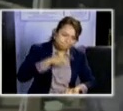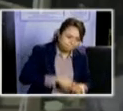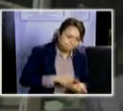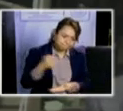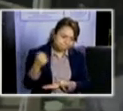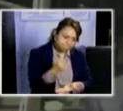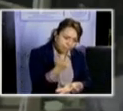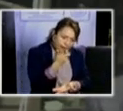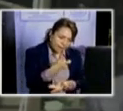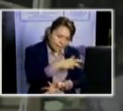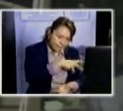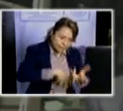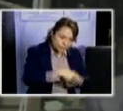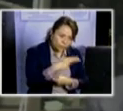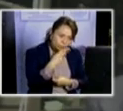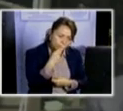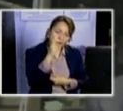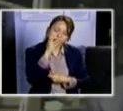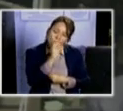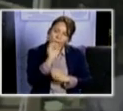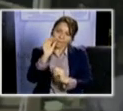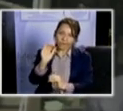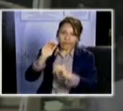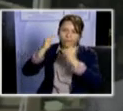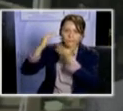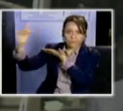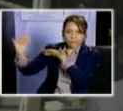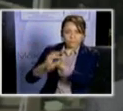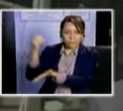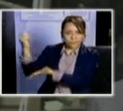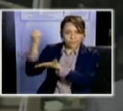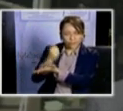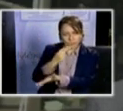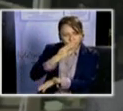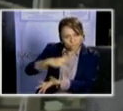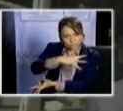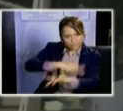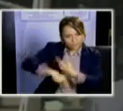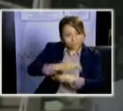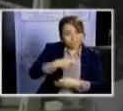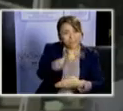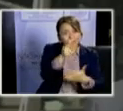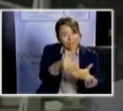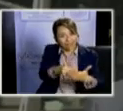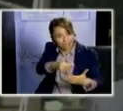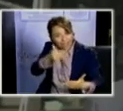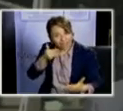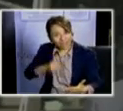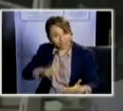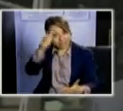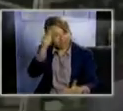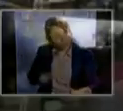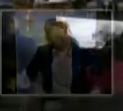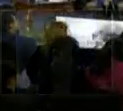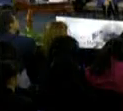una expresión de entendimiento en el marco de la Convención sobre los medios de implementación.